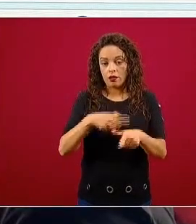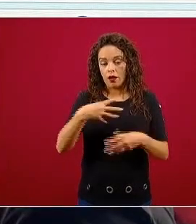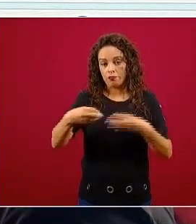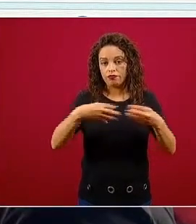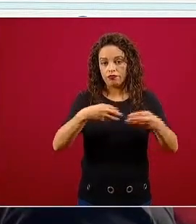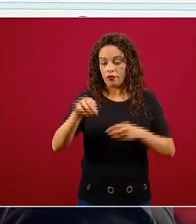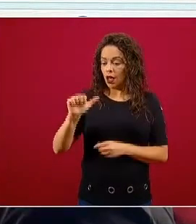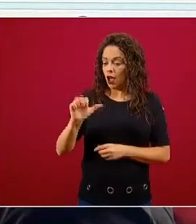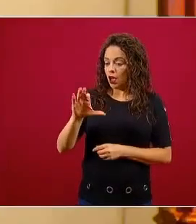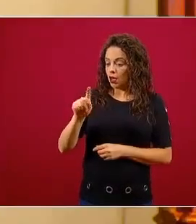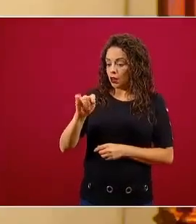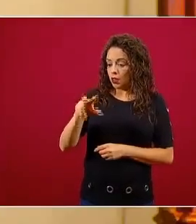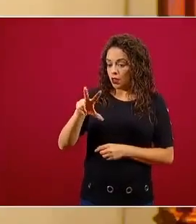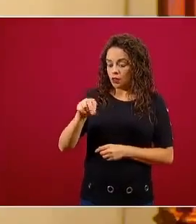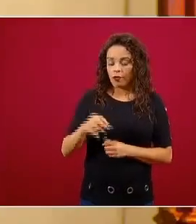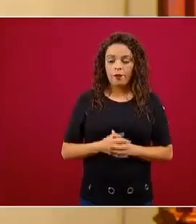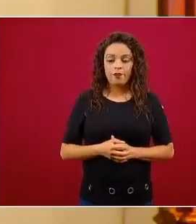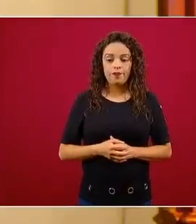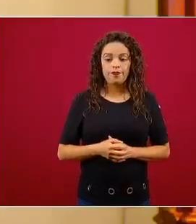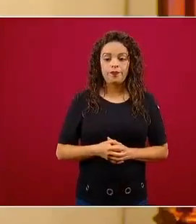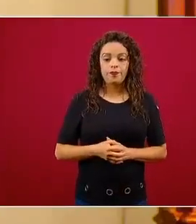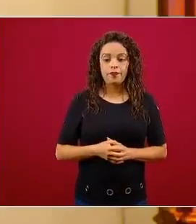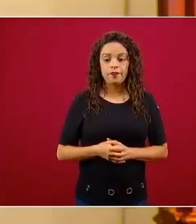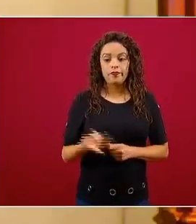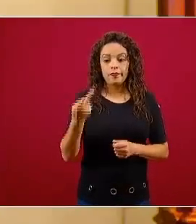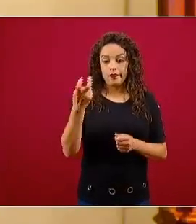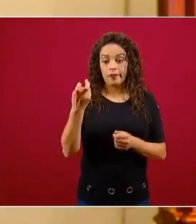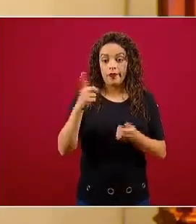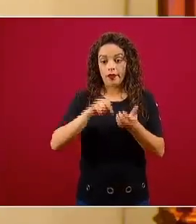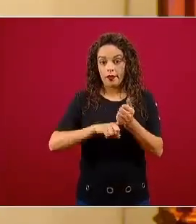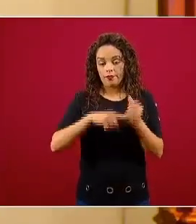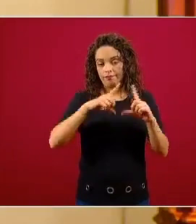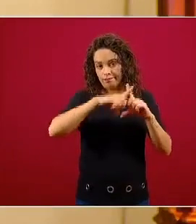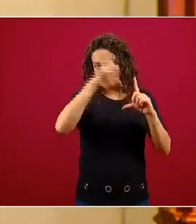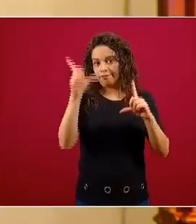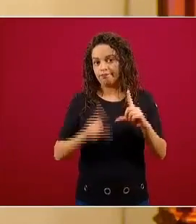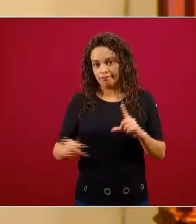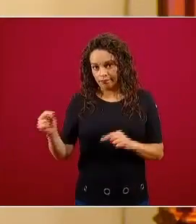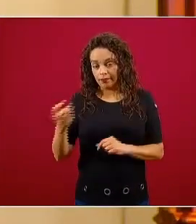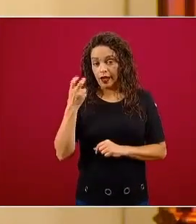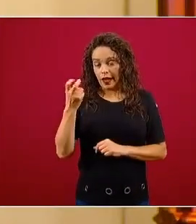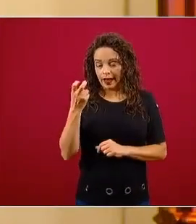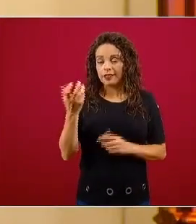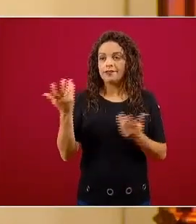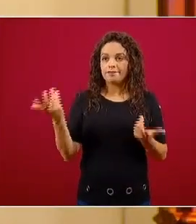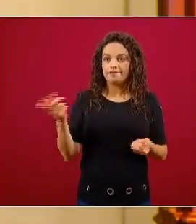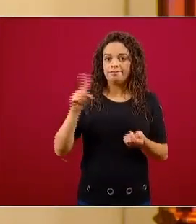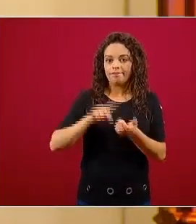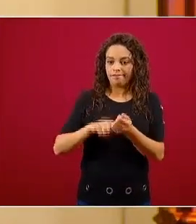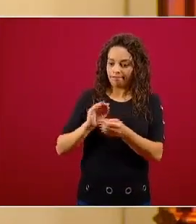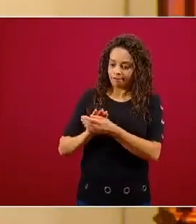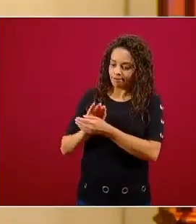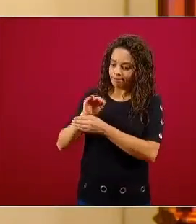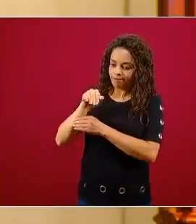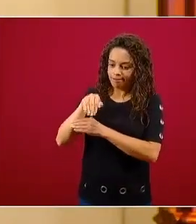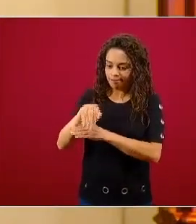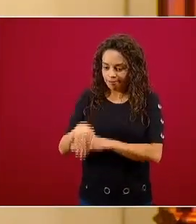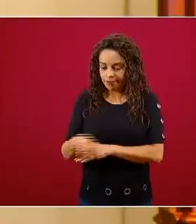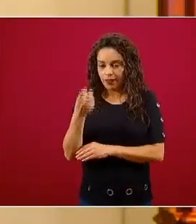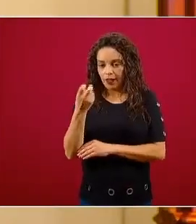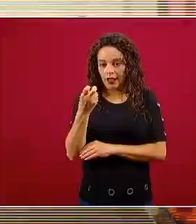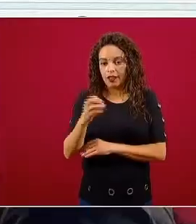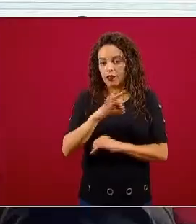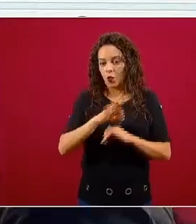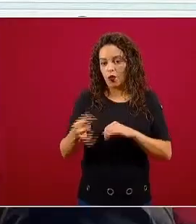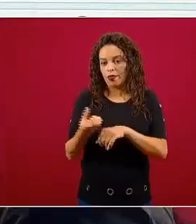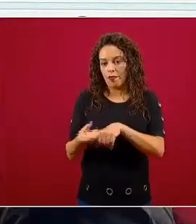nacional, lo cual habla precisamente de esta curva ascendente que todavía tiene el Estado en las últimas